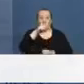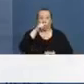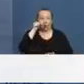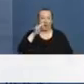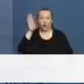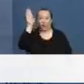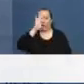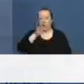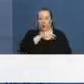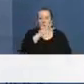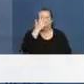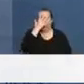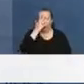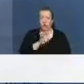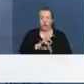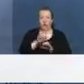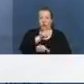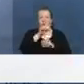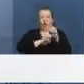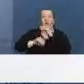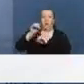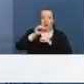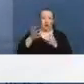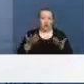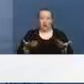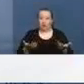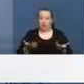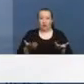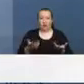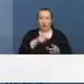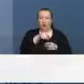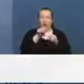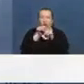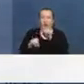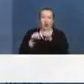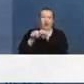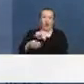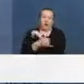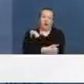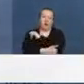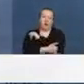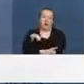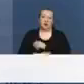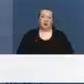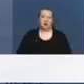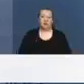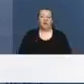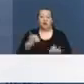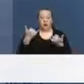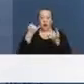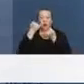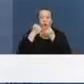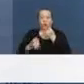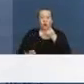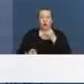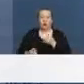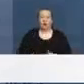nombre este sinvergüenza íñigo salvados procurador de trujillo está destrozando al país finalicemos con